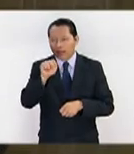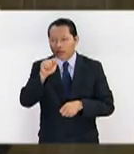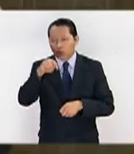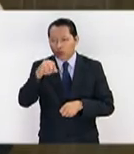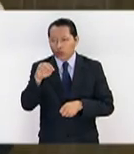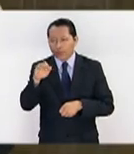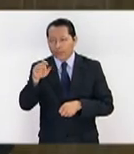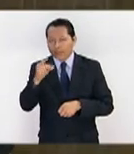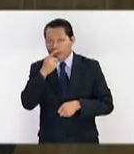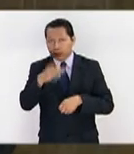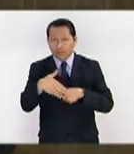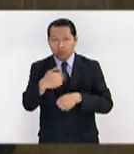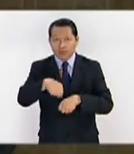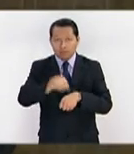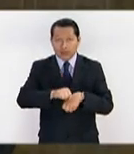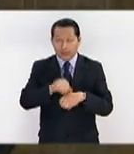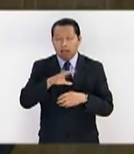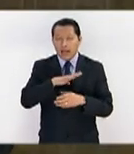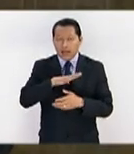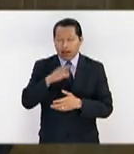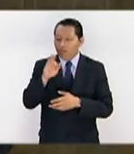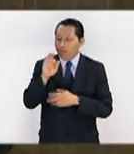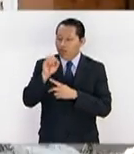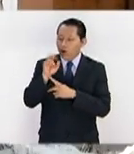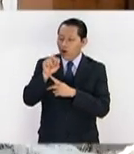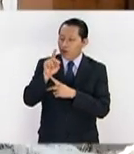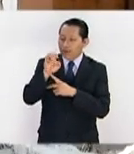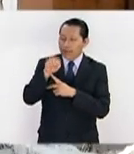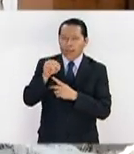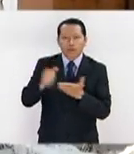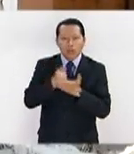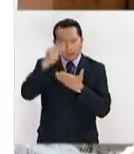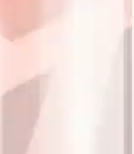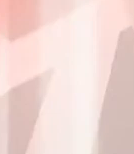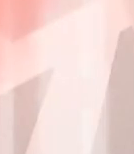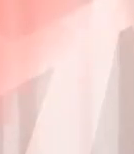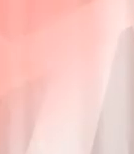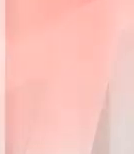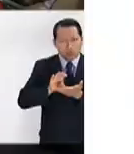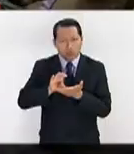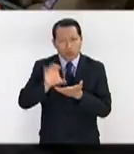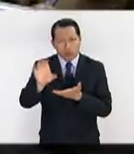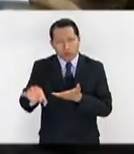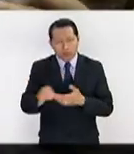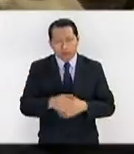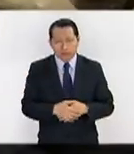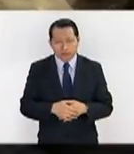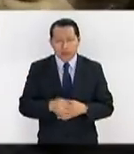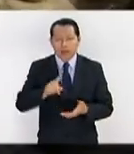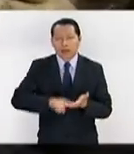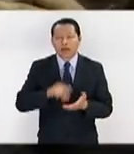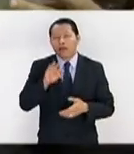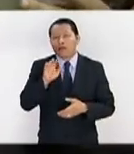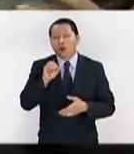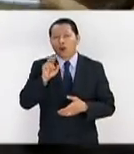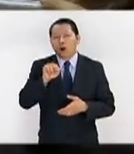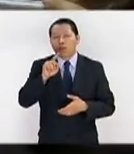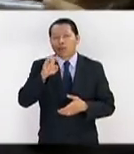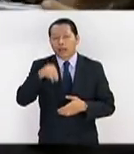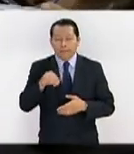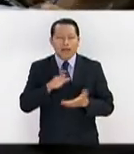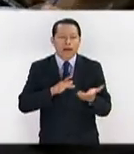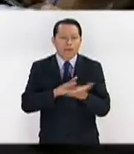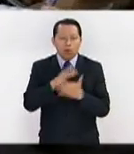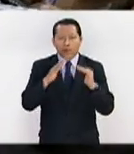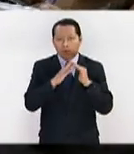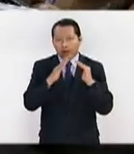se entregarán los recursos del Fondo de Desastres Naturales a la Ciudad de México. Dentro del FONDEN, apoyos a la vivienda de